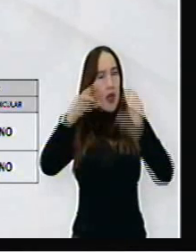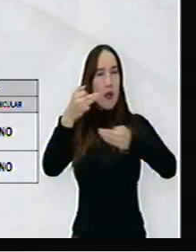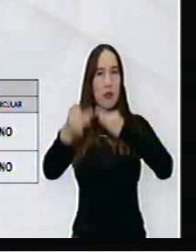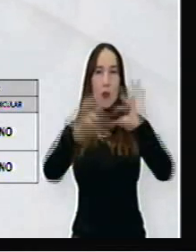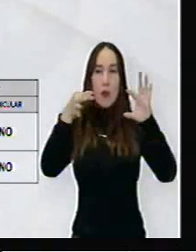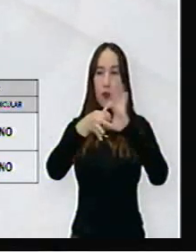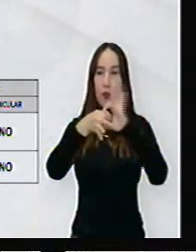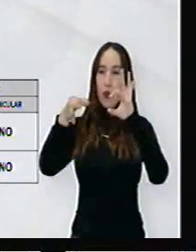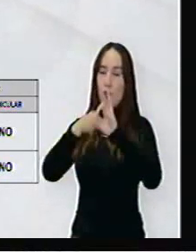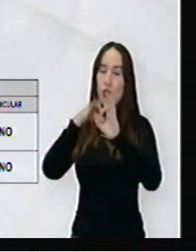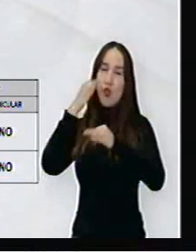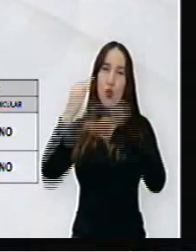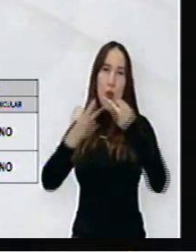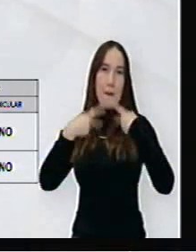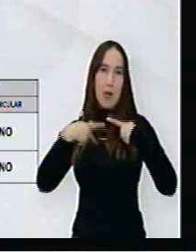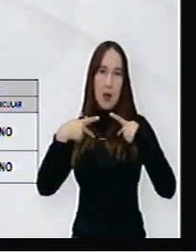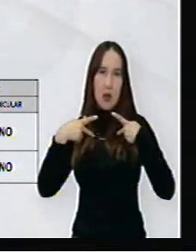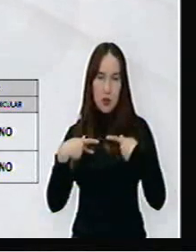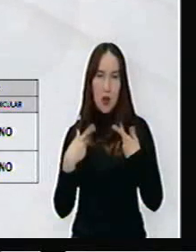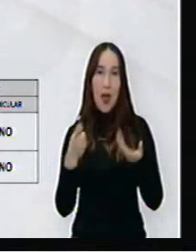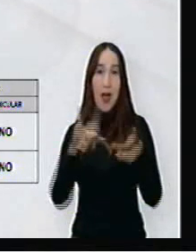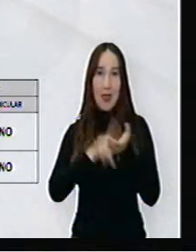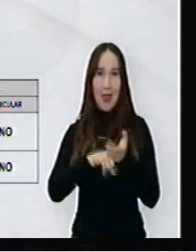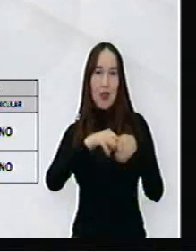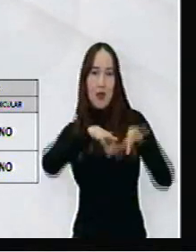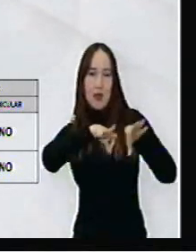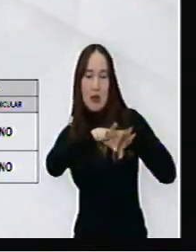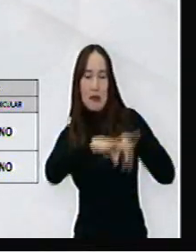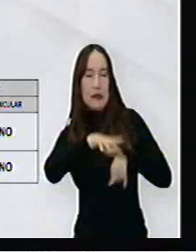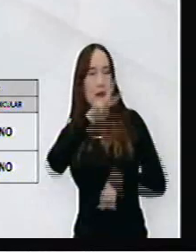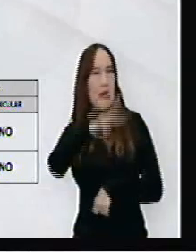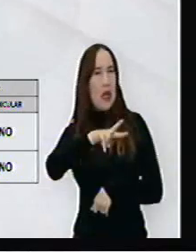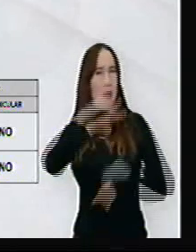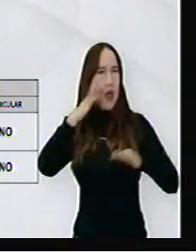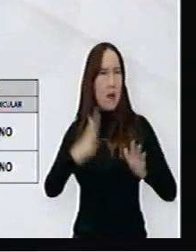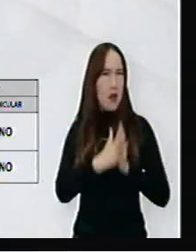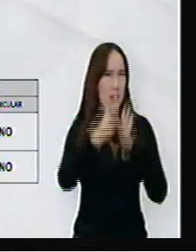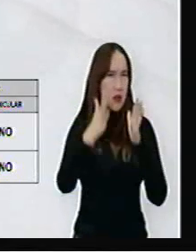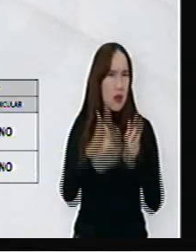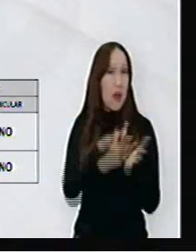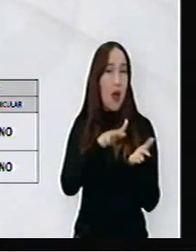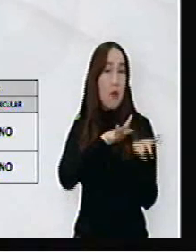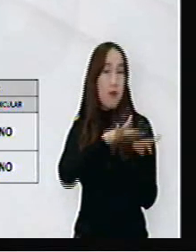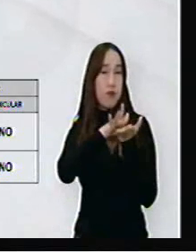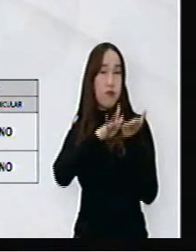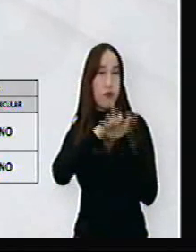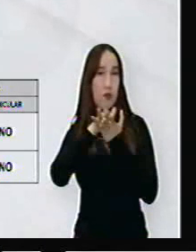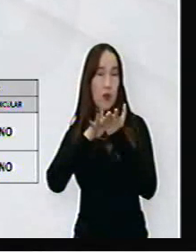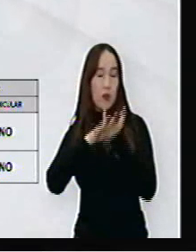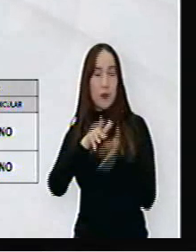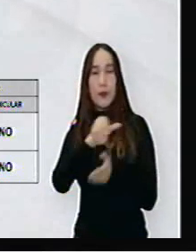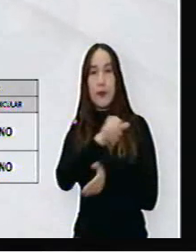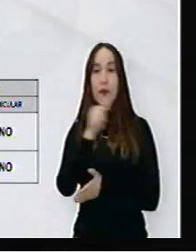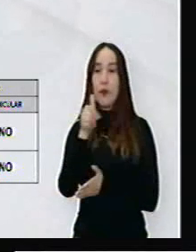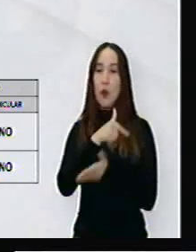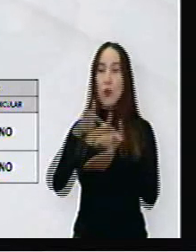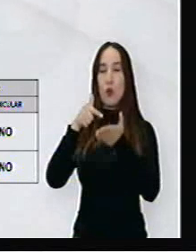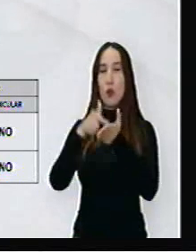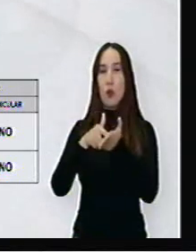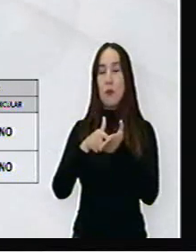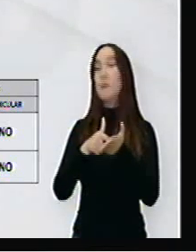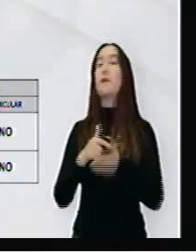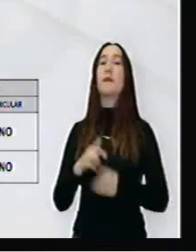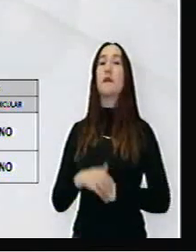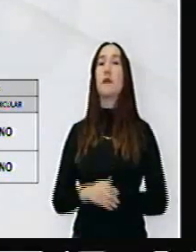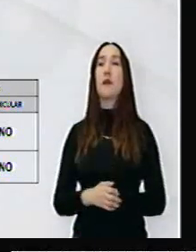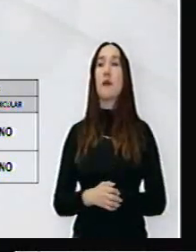que trabaja en estos espacios, que está contribuyendo de manera decidida a que avancemos en el programa de vacunación. Y desde luego